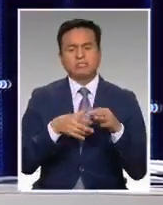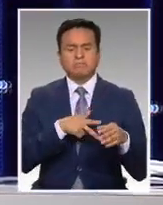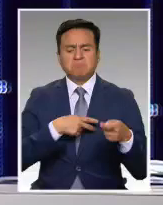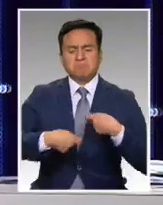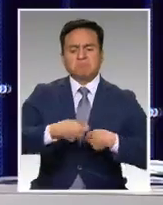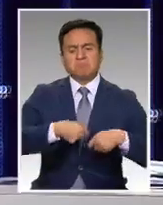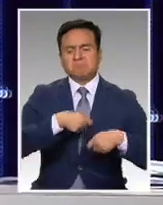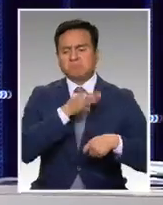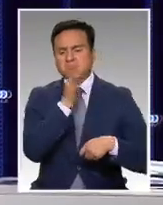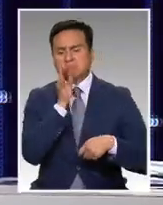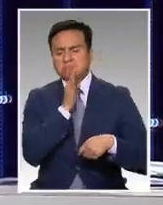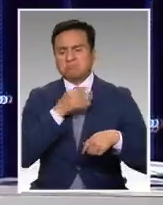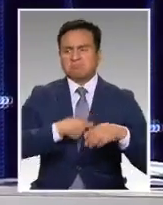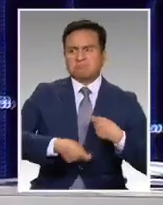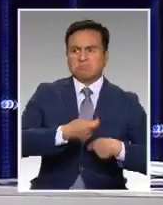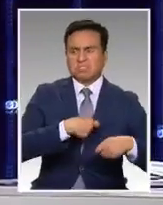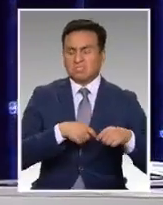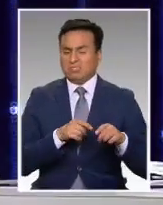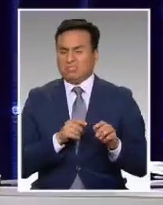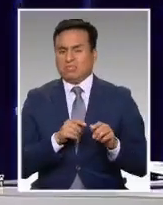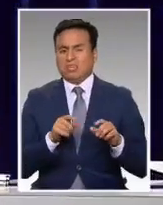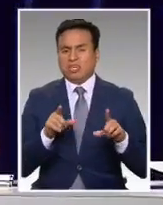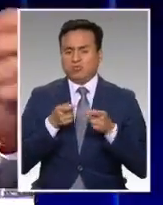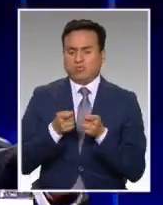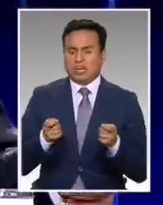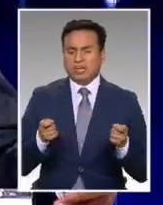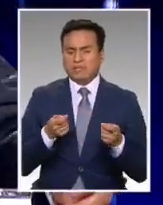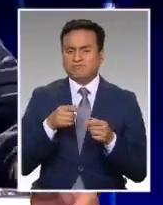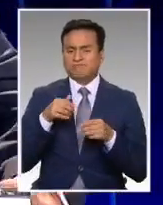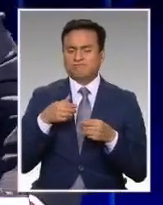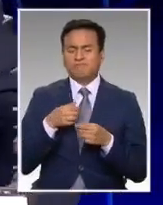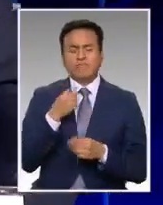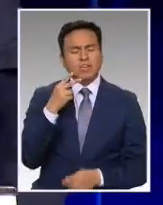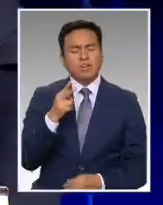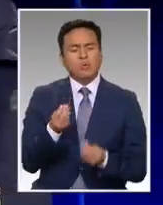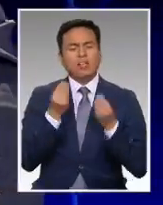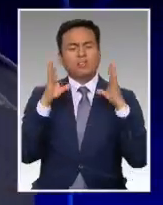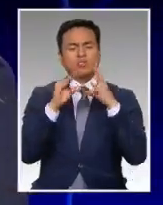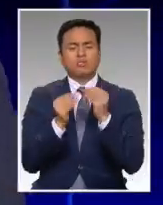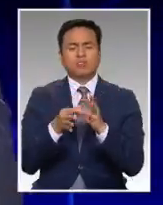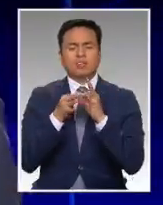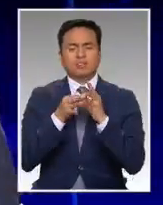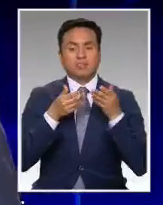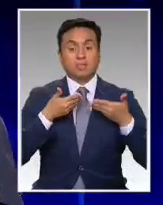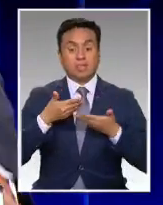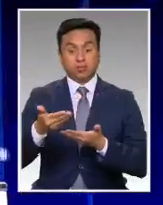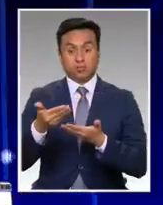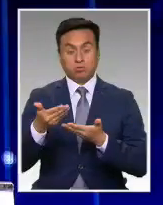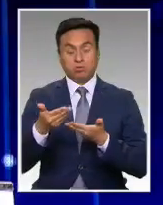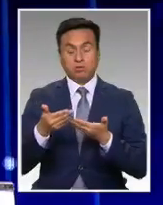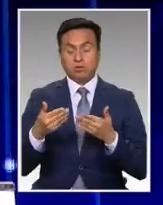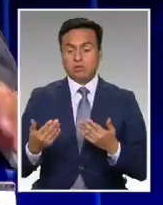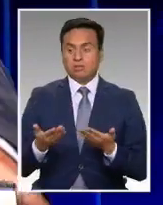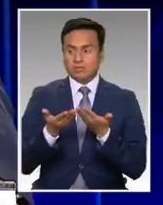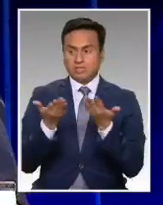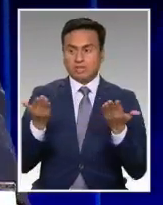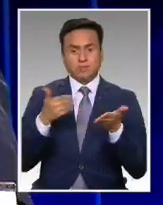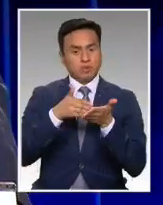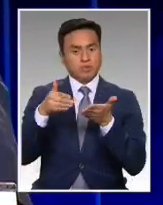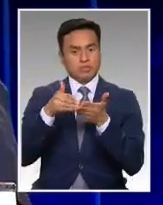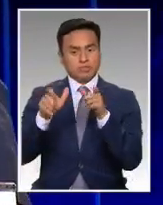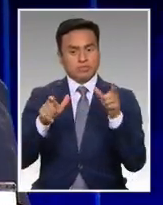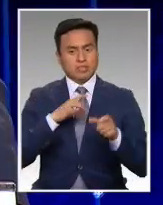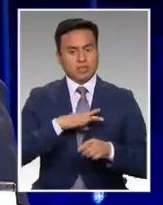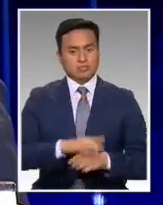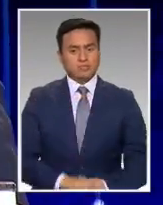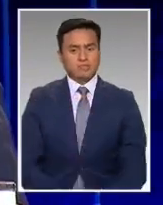otras acusaciones bastante graves que hemos visto en su franja buenas noches muchas gracias por la invitación en esta cita con millones de chilenos